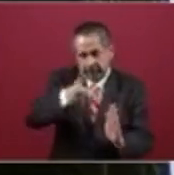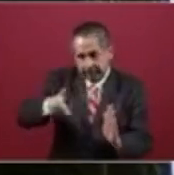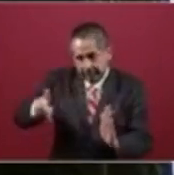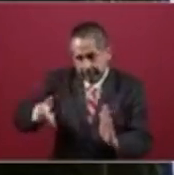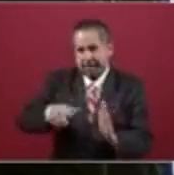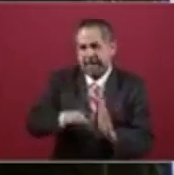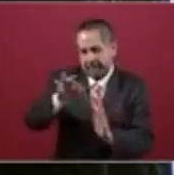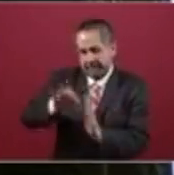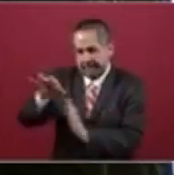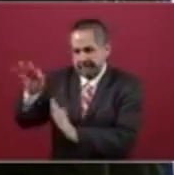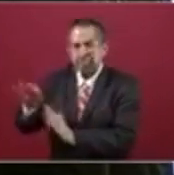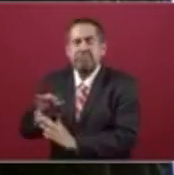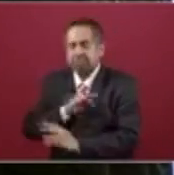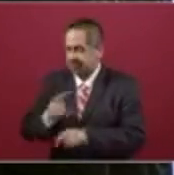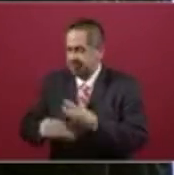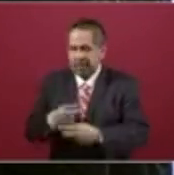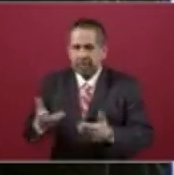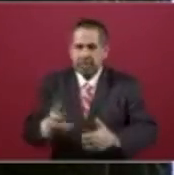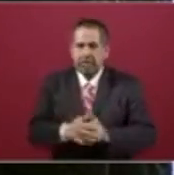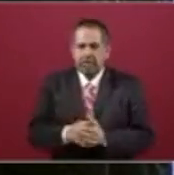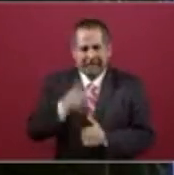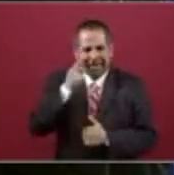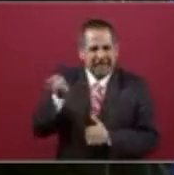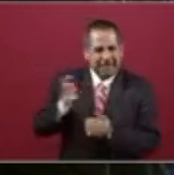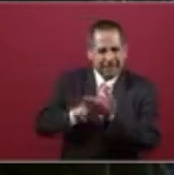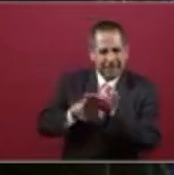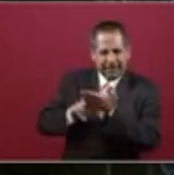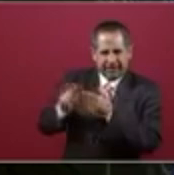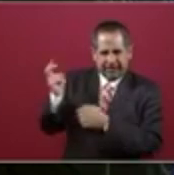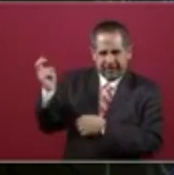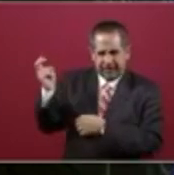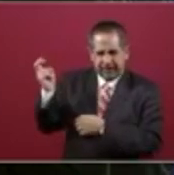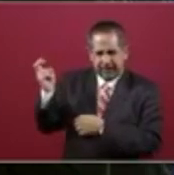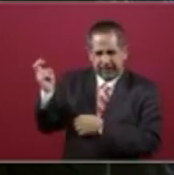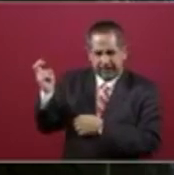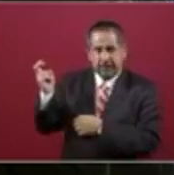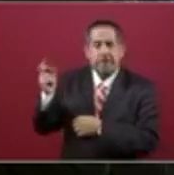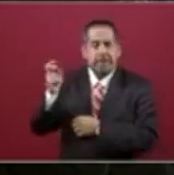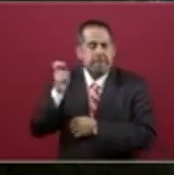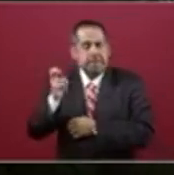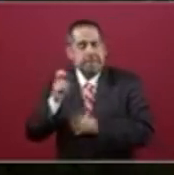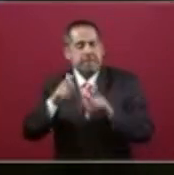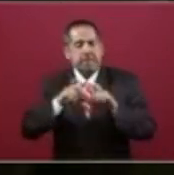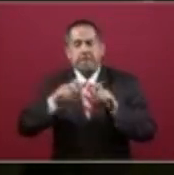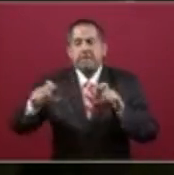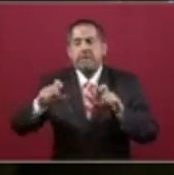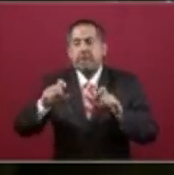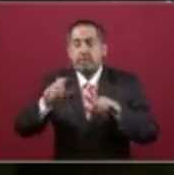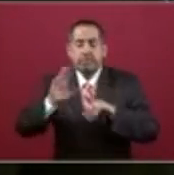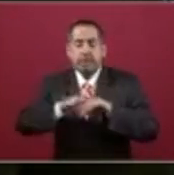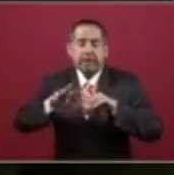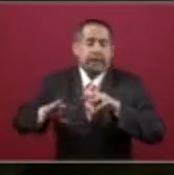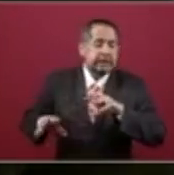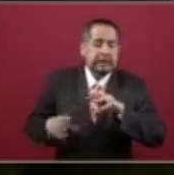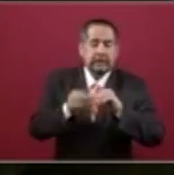refiere este verde oscuro, la producción incremental, y ya la suma, perdón, esta es la